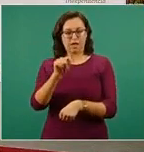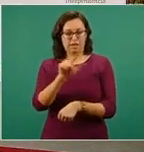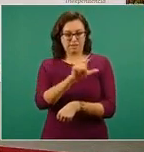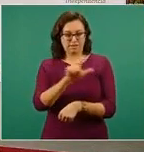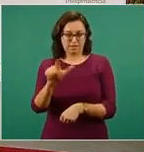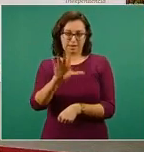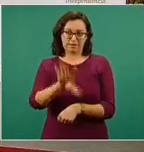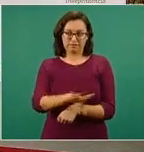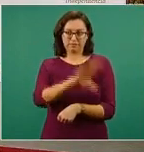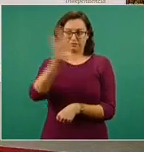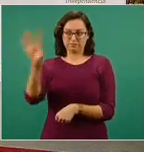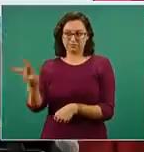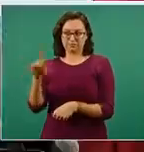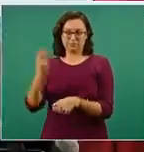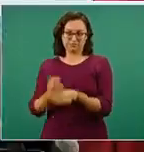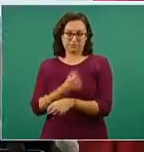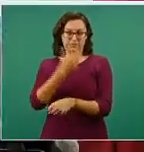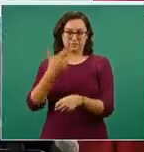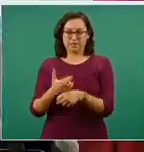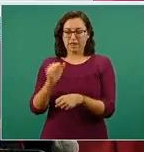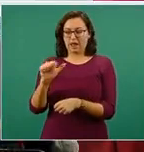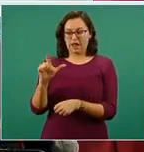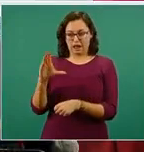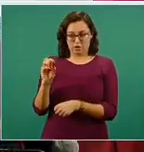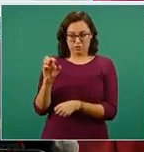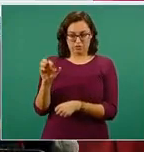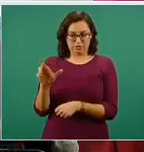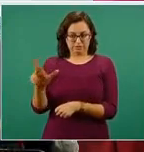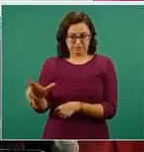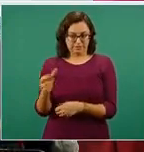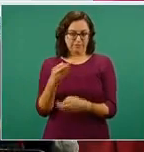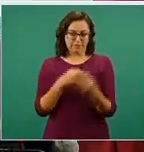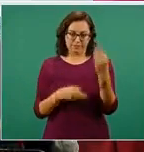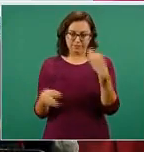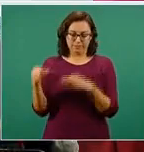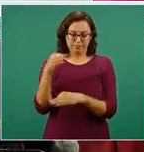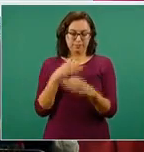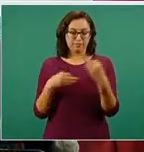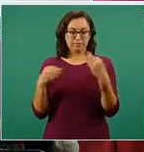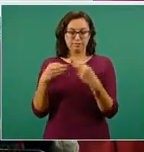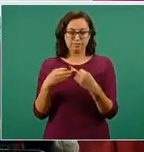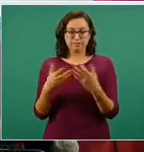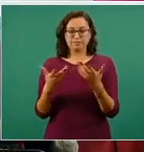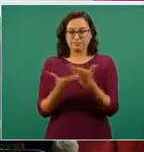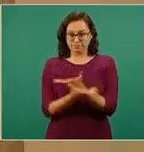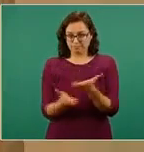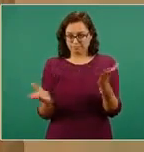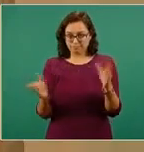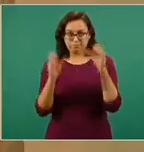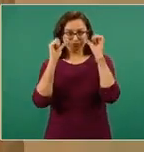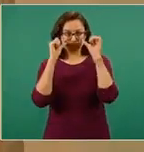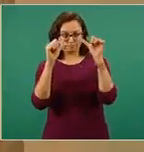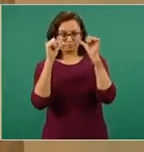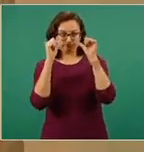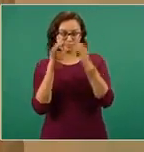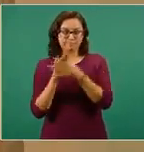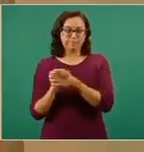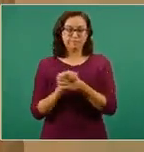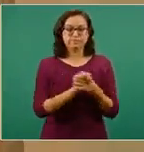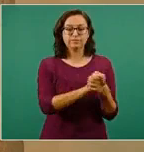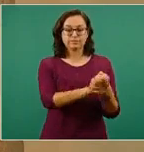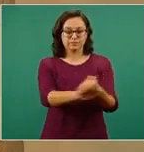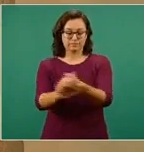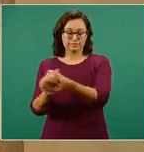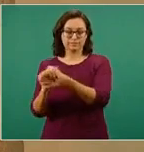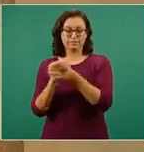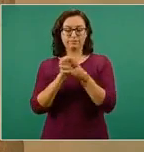nuestro secretario, el doctor Alcocer. Reciban todos y cada uno de los que nos escuchan y nos ven un saludo a los